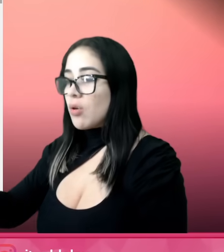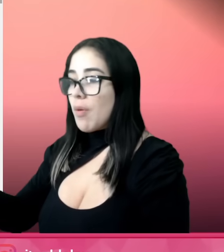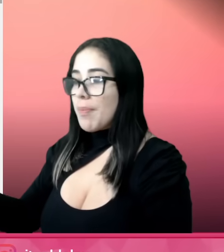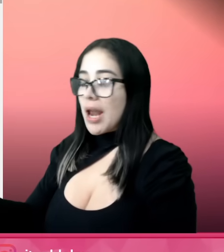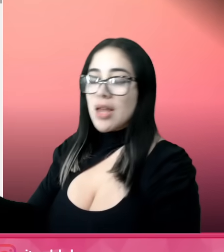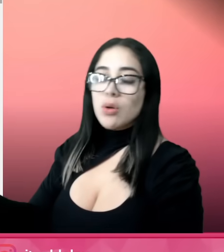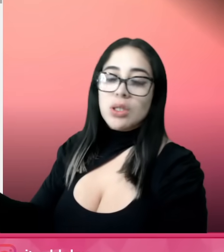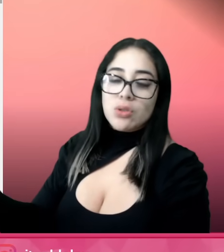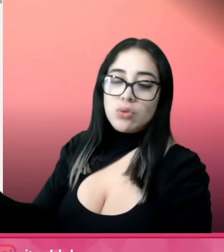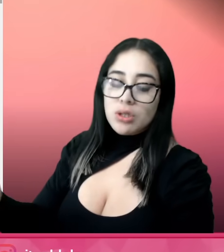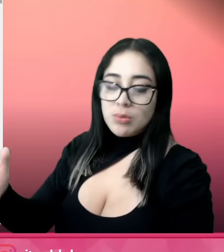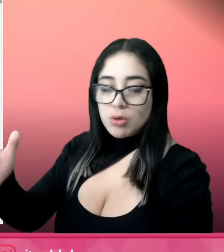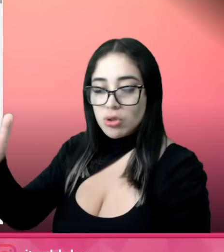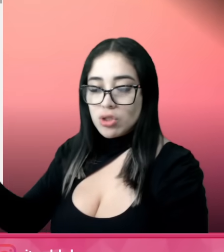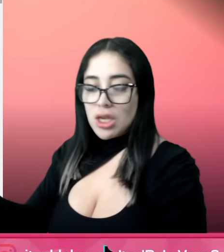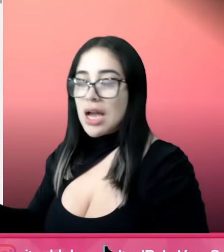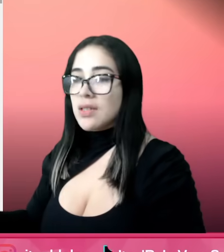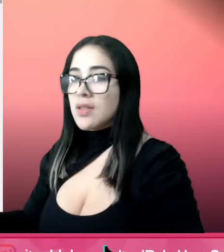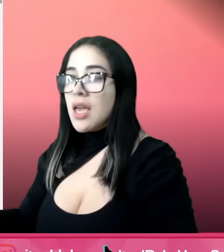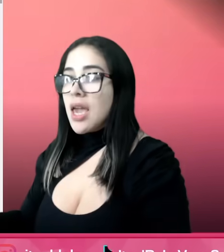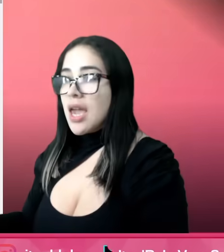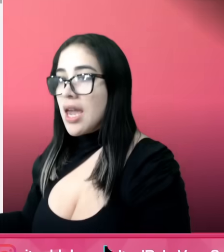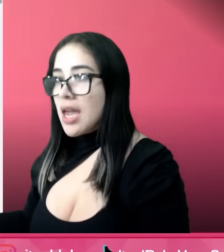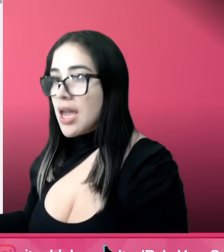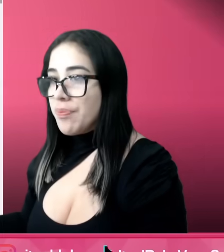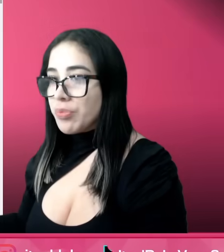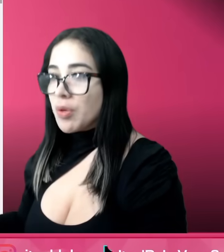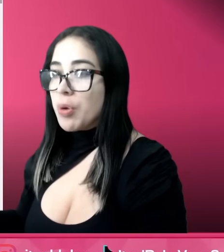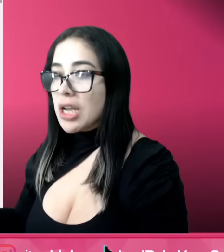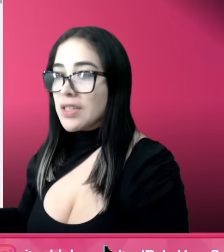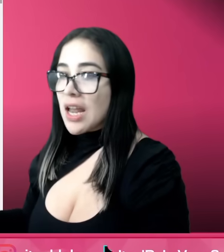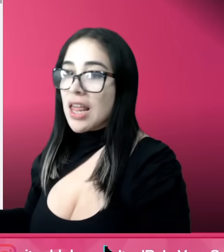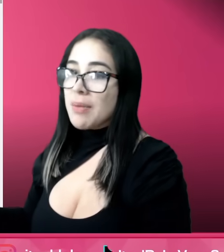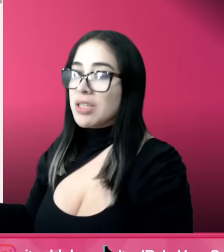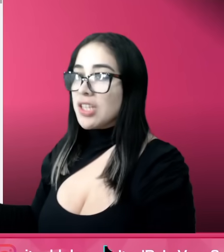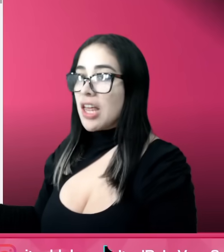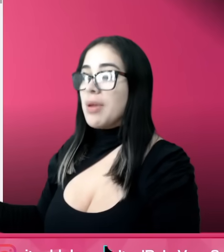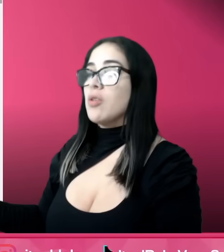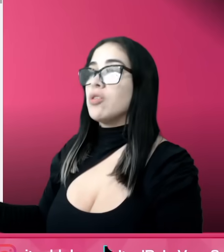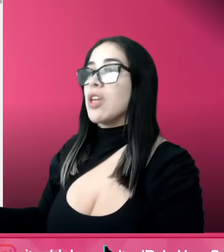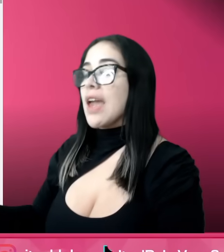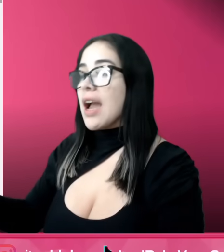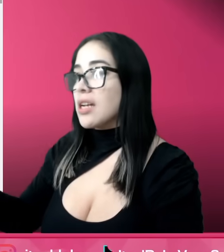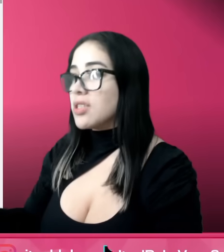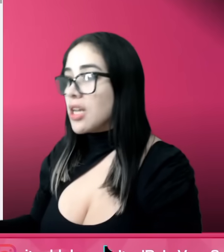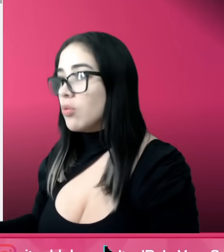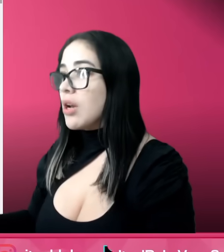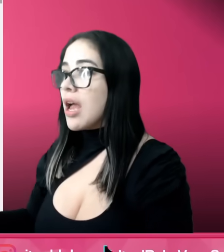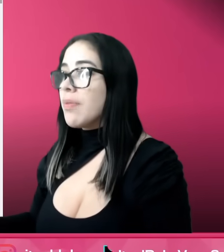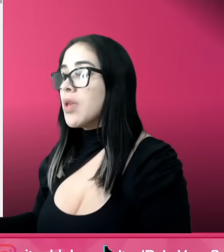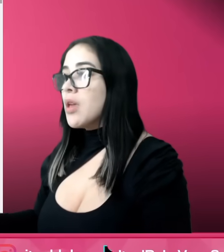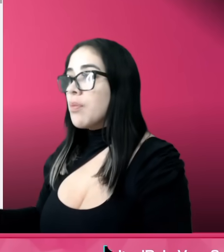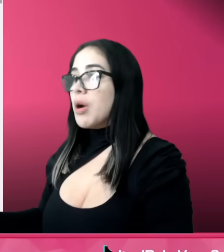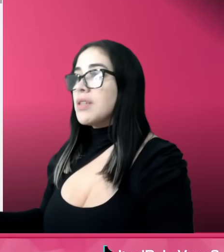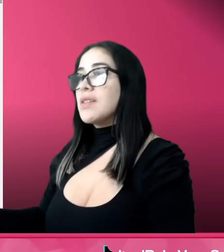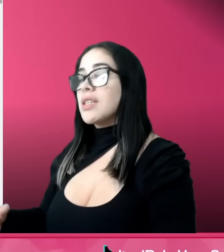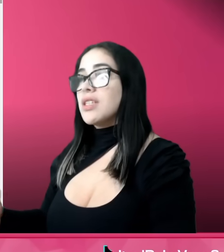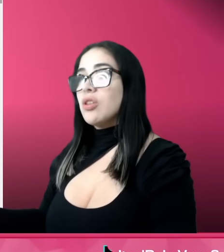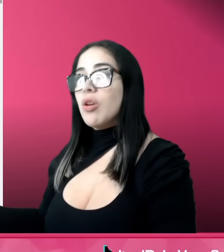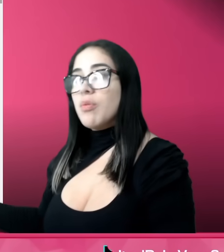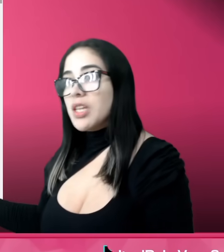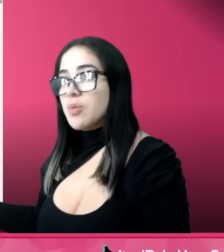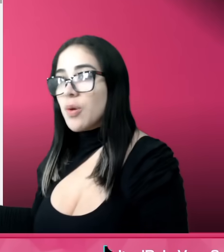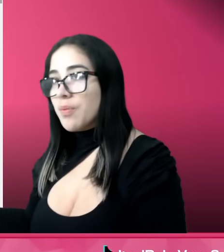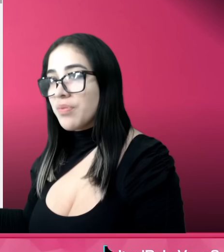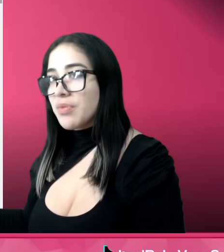ha sido Comparado estos últimos dos días Pues a nada más y nada menos que a García Luna pues